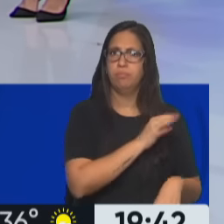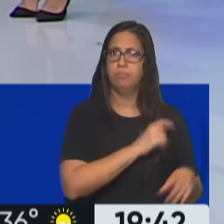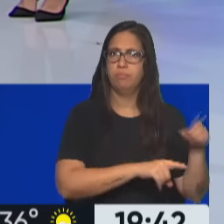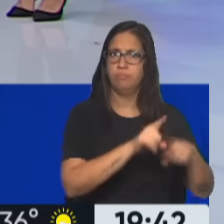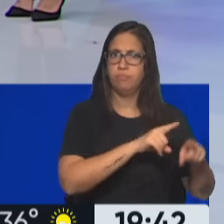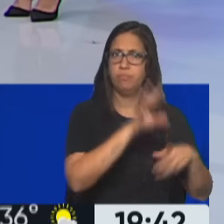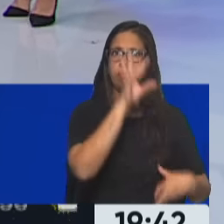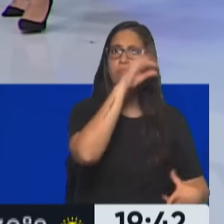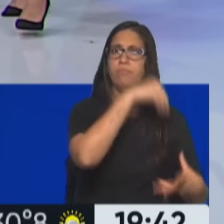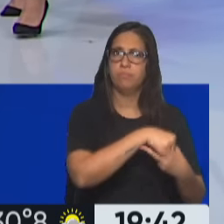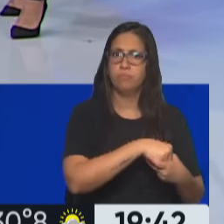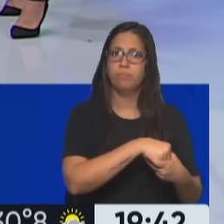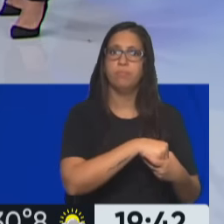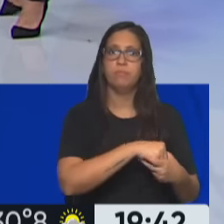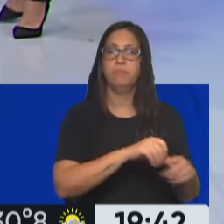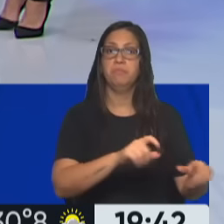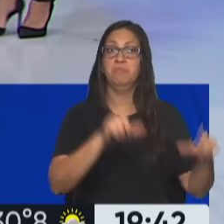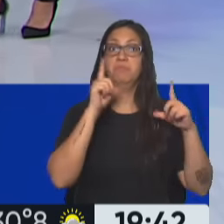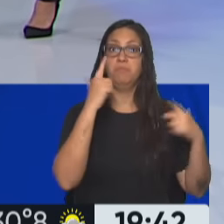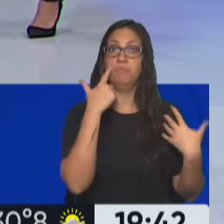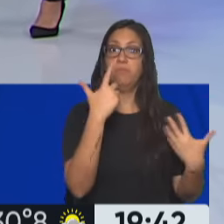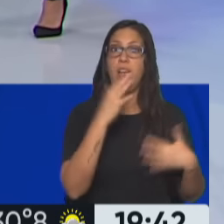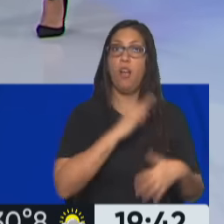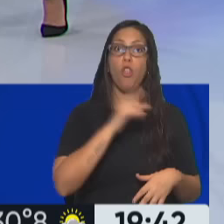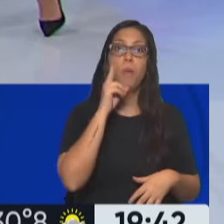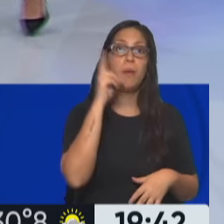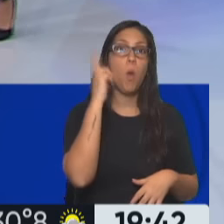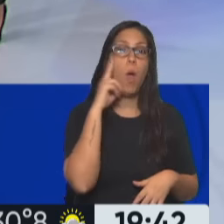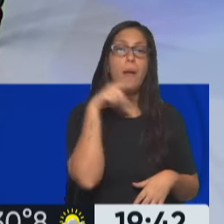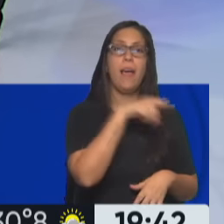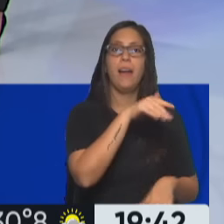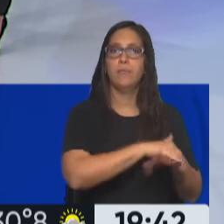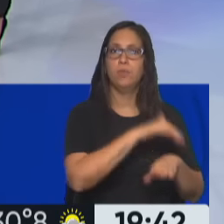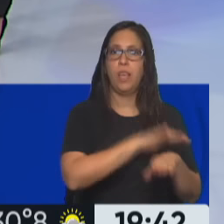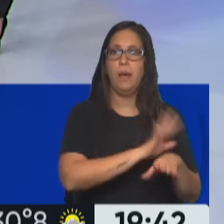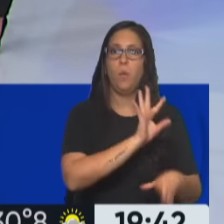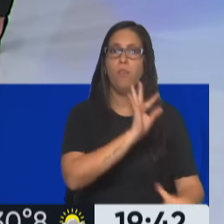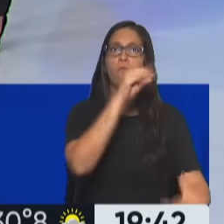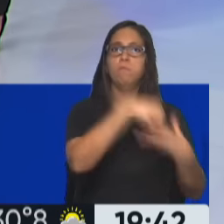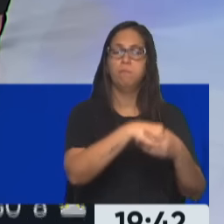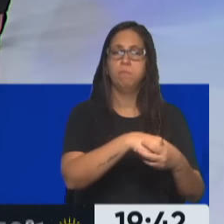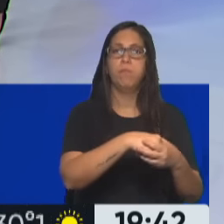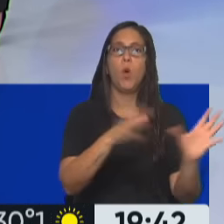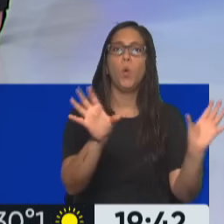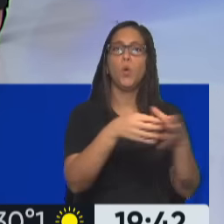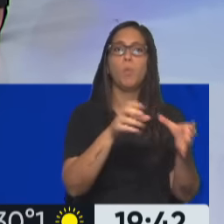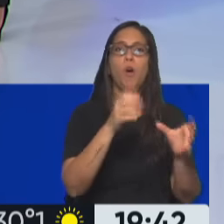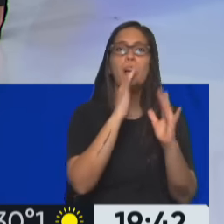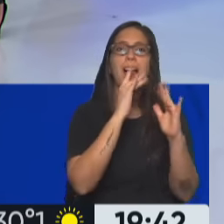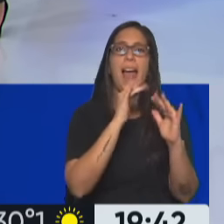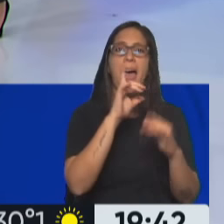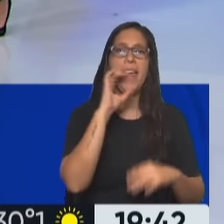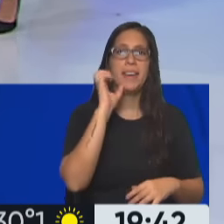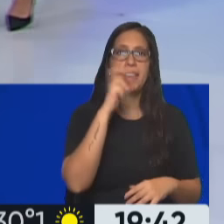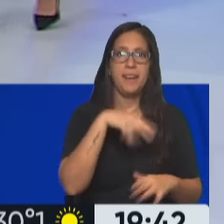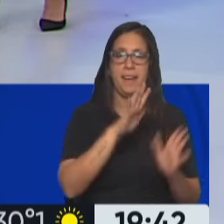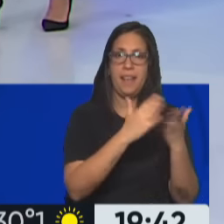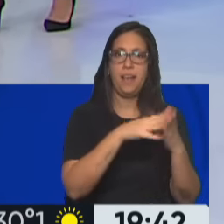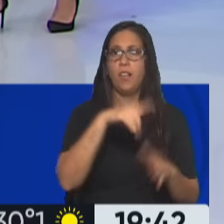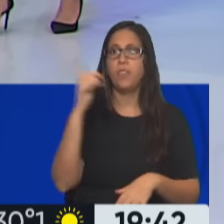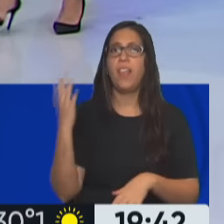y que saltó a la luz en el año 2009 cuando llevó a cabo la intervención en el grupo Clarín, y a su vez la Dirección